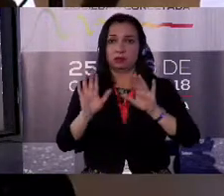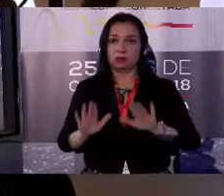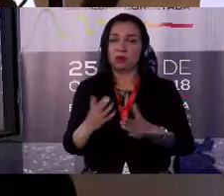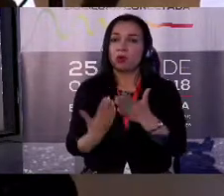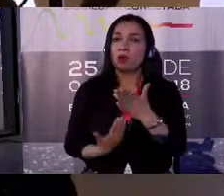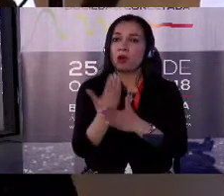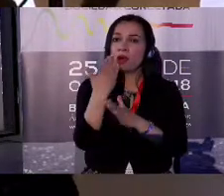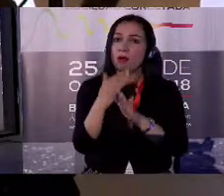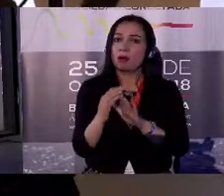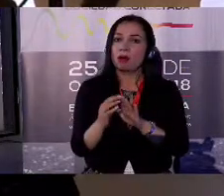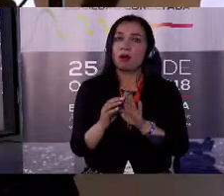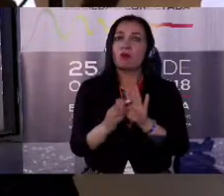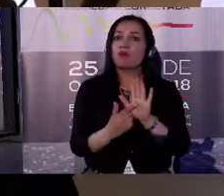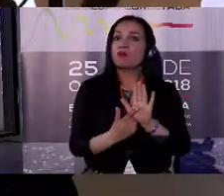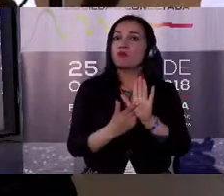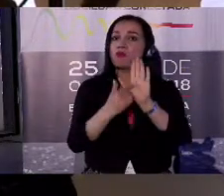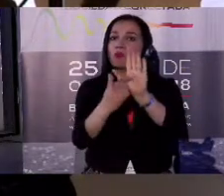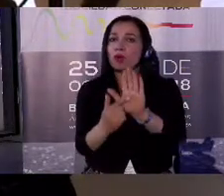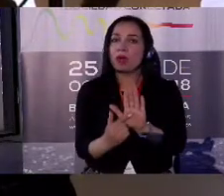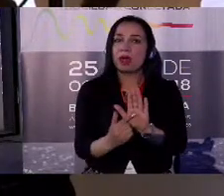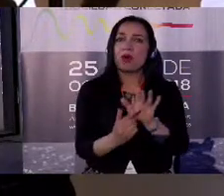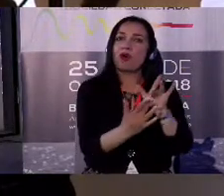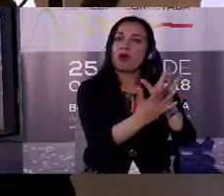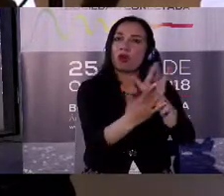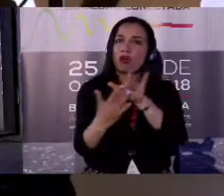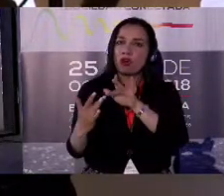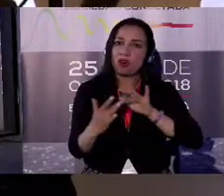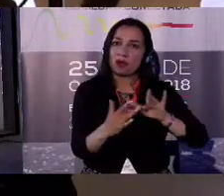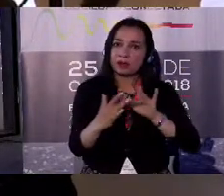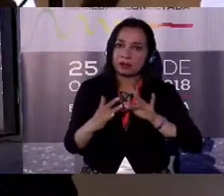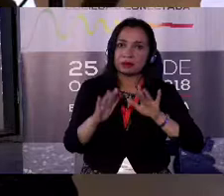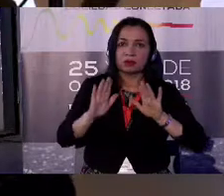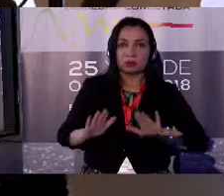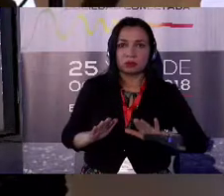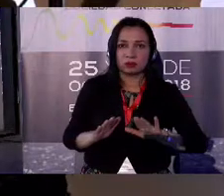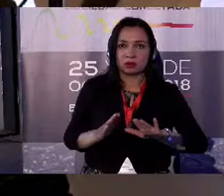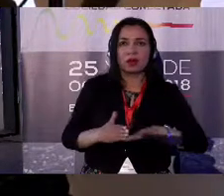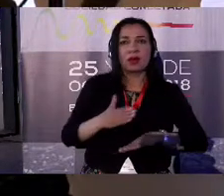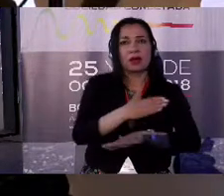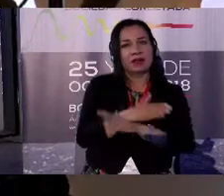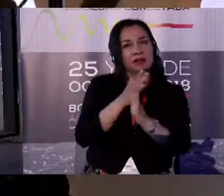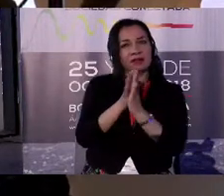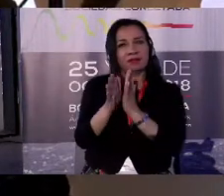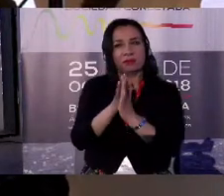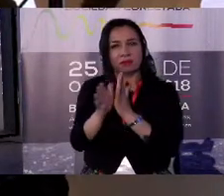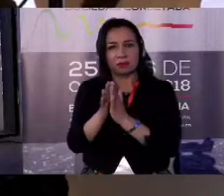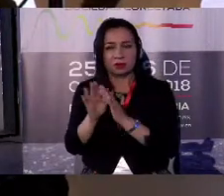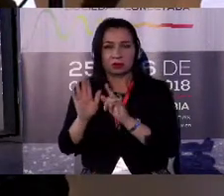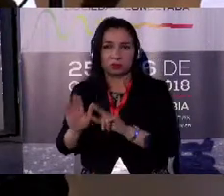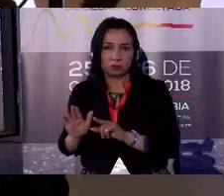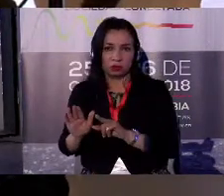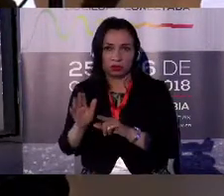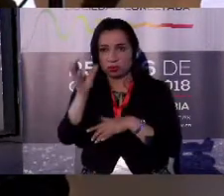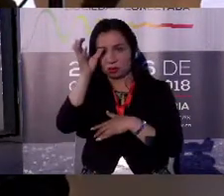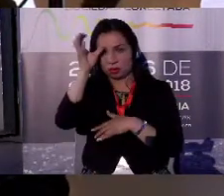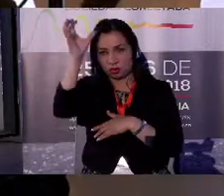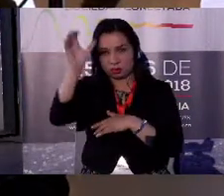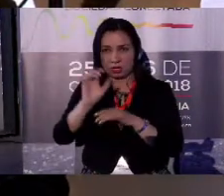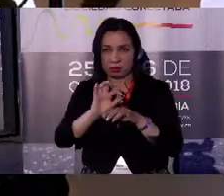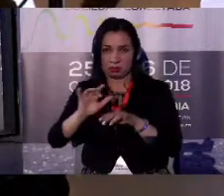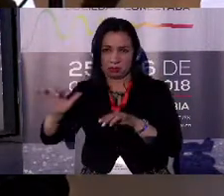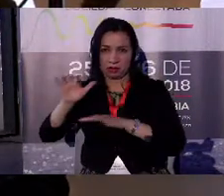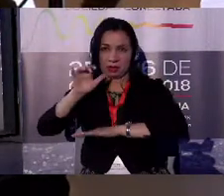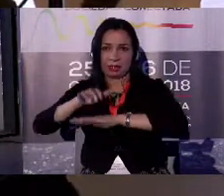nuevo modelo de conectividad. Una de las cosas que por ahí no se habló mucho es del network slicing, que creo que es un concepto que va a cambiar mucho